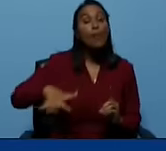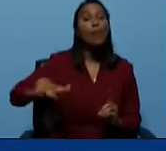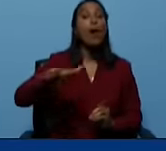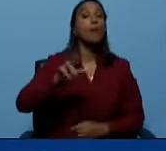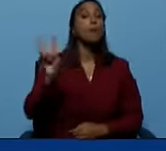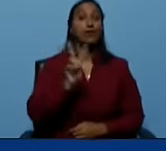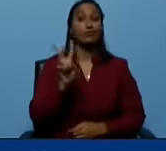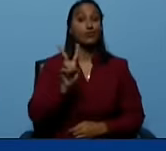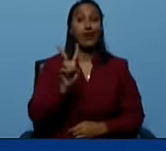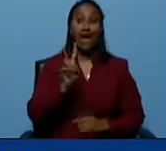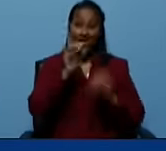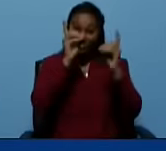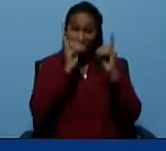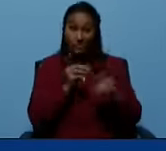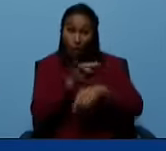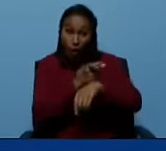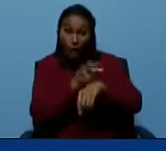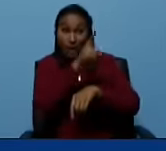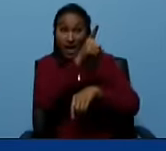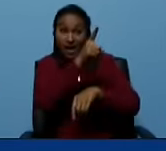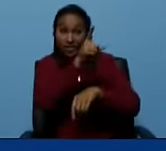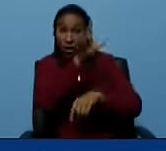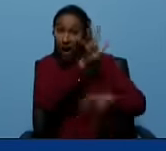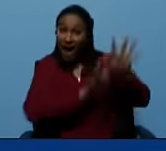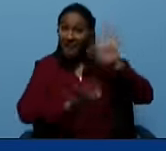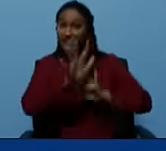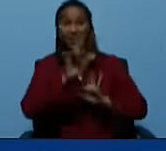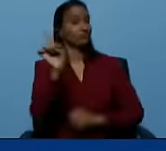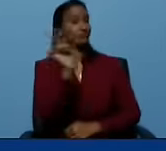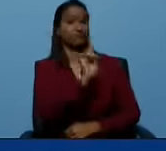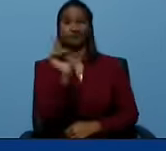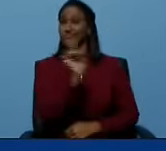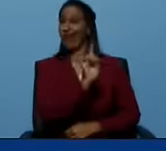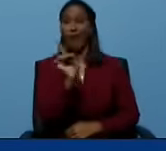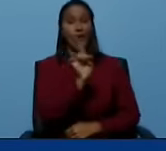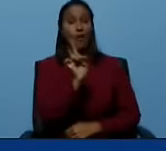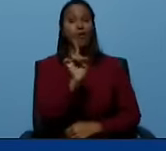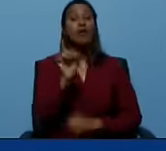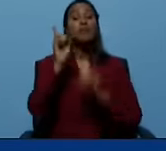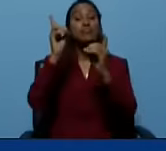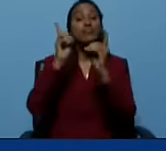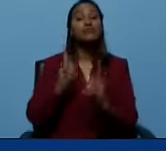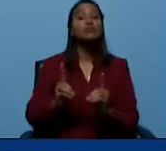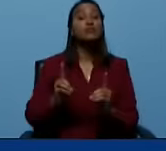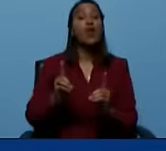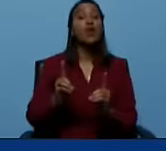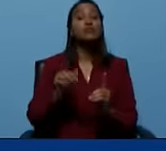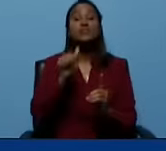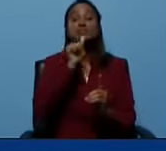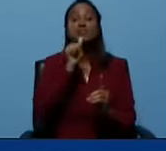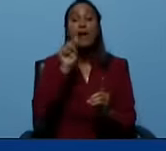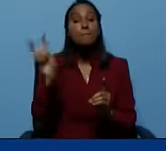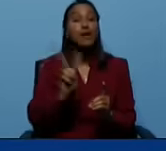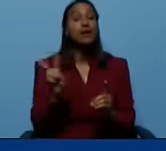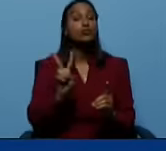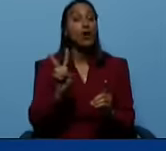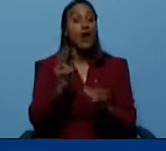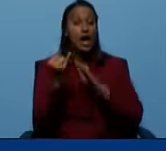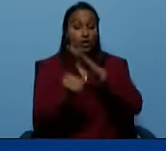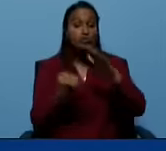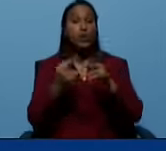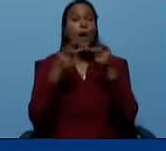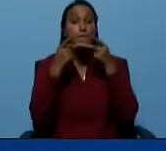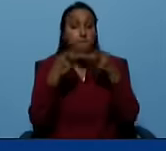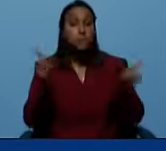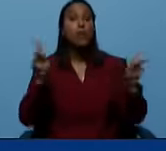extranjero. No, ningún gobierno extranjero la tiene. La tiene los poderes públicos de Venezuela, el